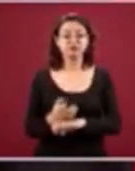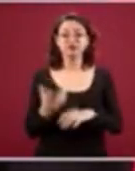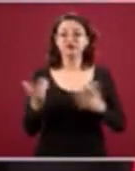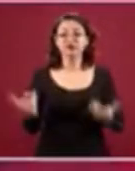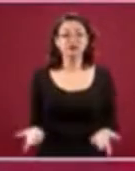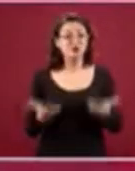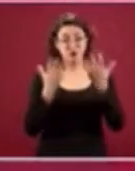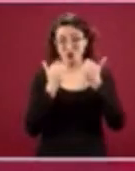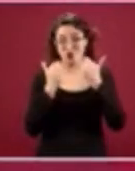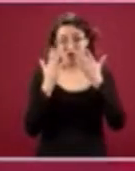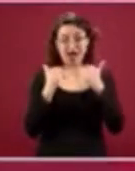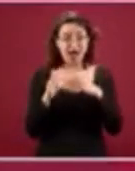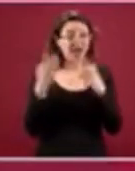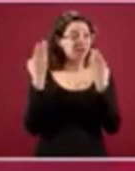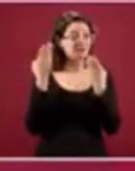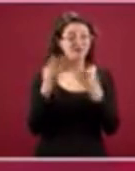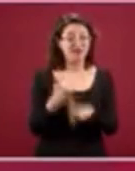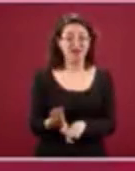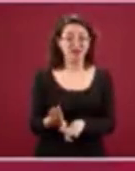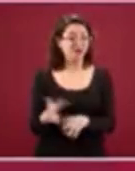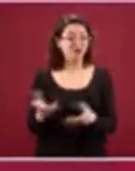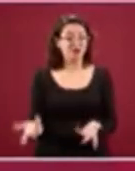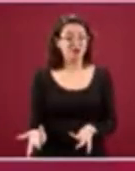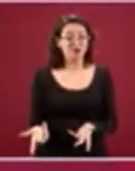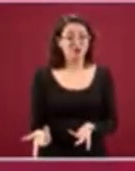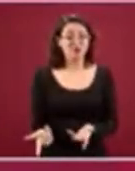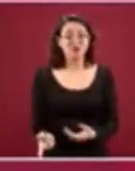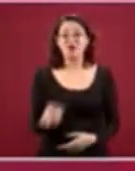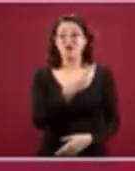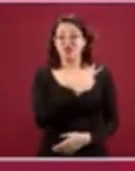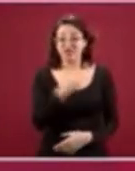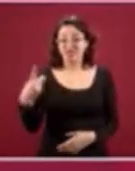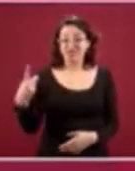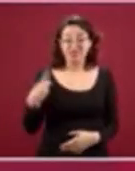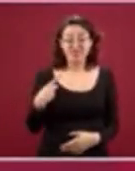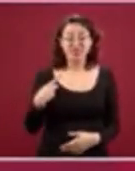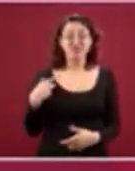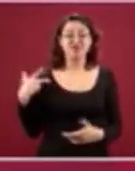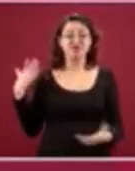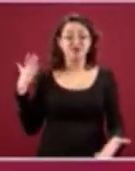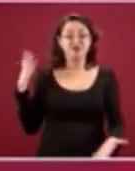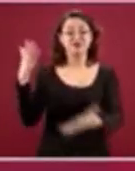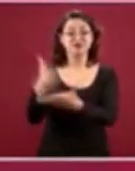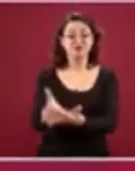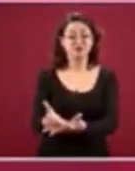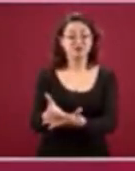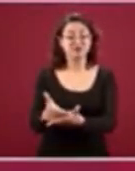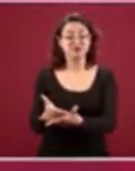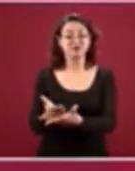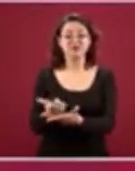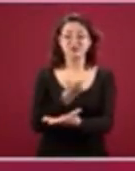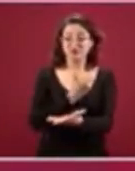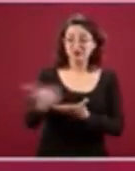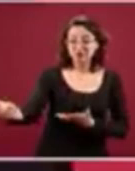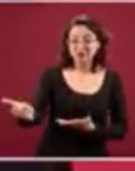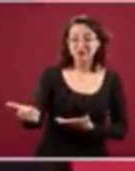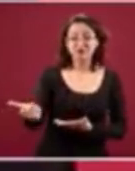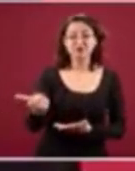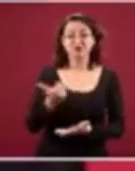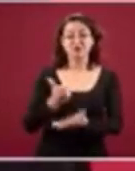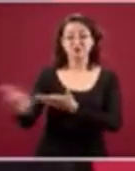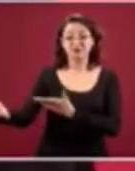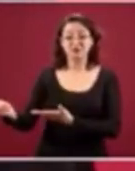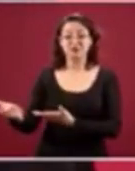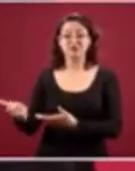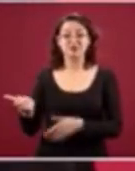tienen que ir a cobrar, a recibir sus ayudas, sus apoyos